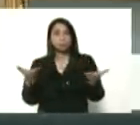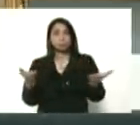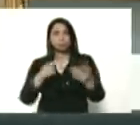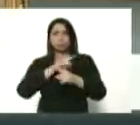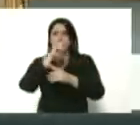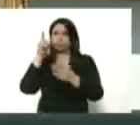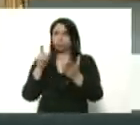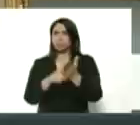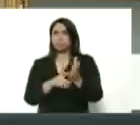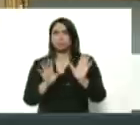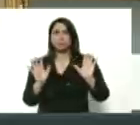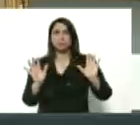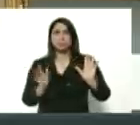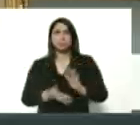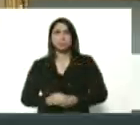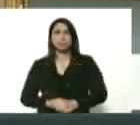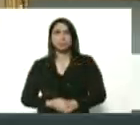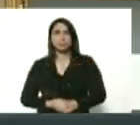total.